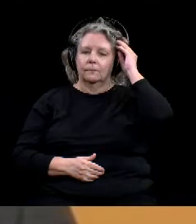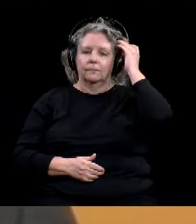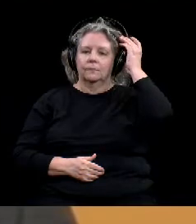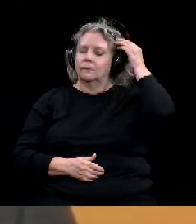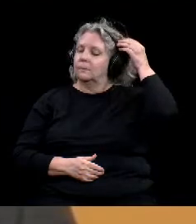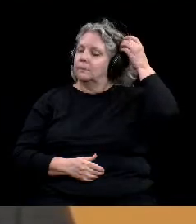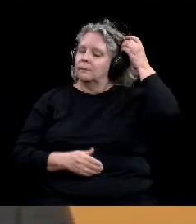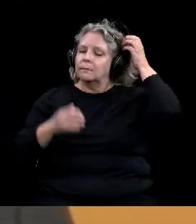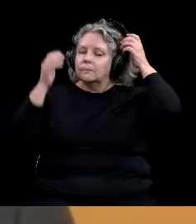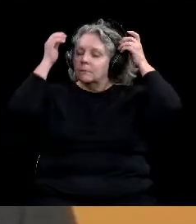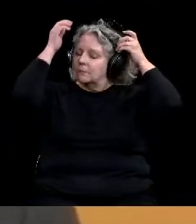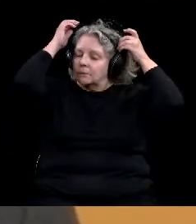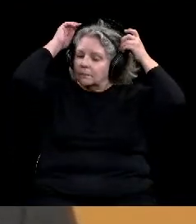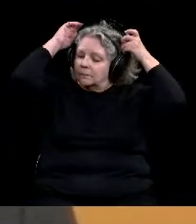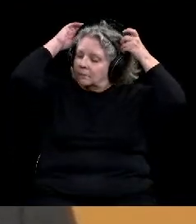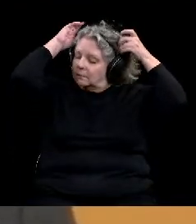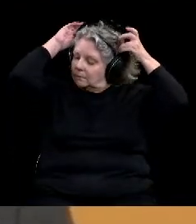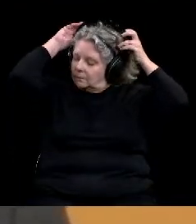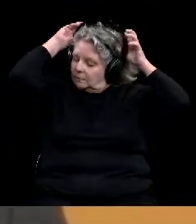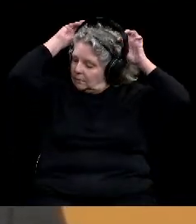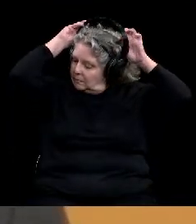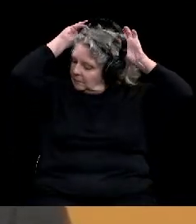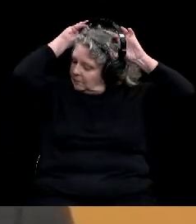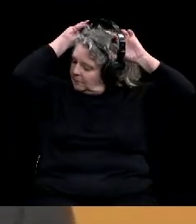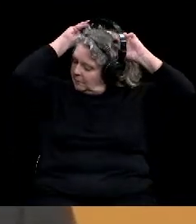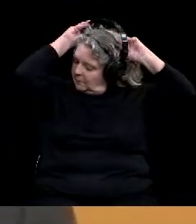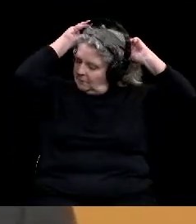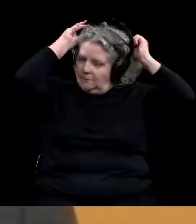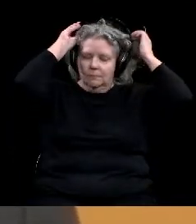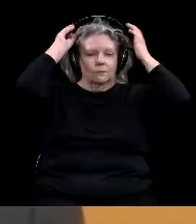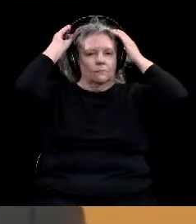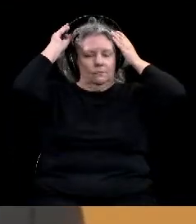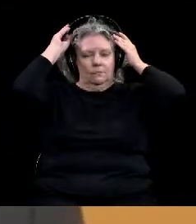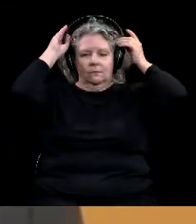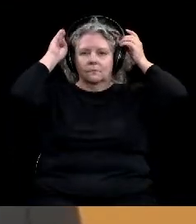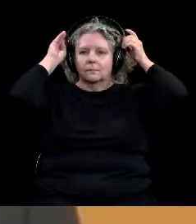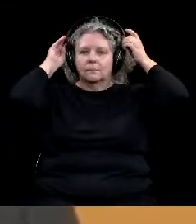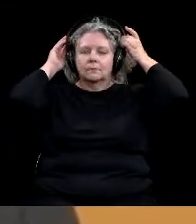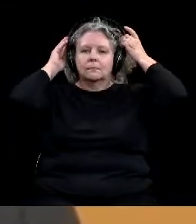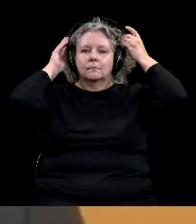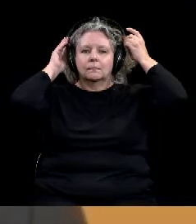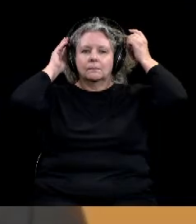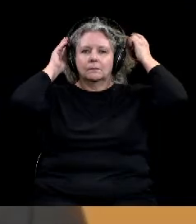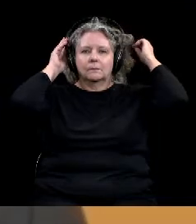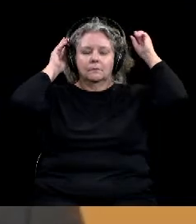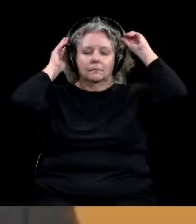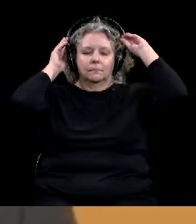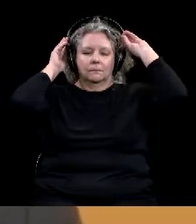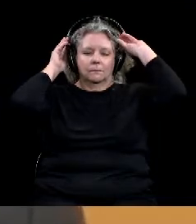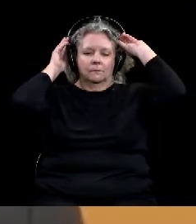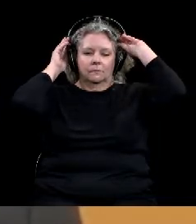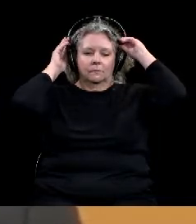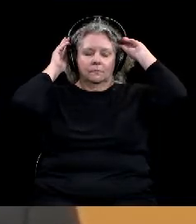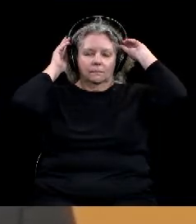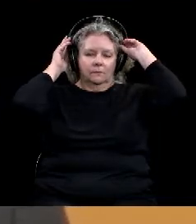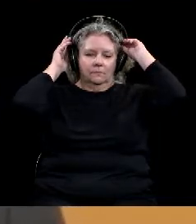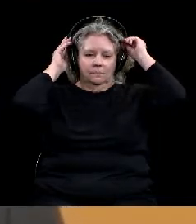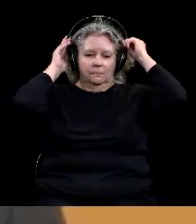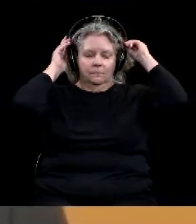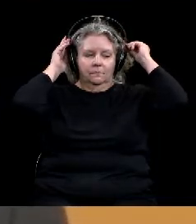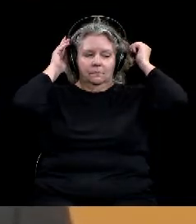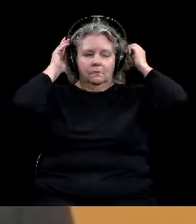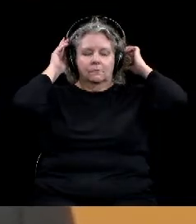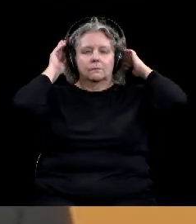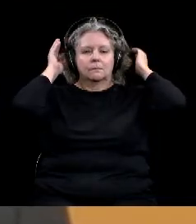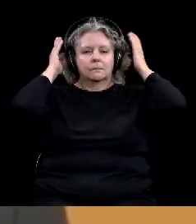reproducirá en el canal de cable de la ciudad de Waco aproximadamente a las 4:30 de esta tarde. Puede ver la conferencia de prensa en el canal 10